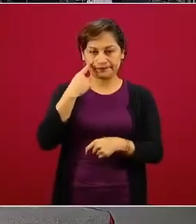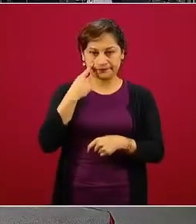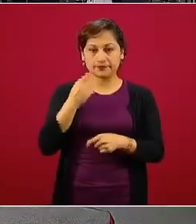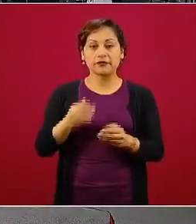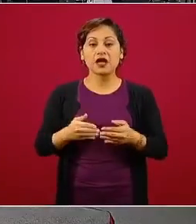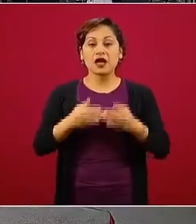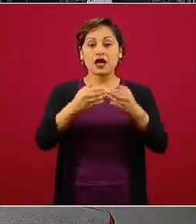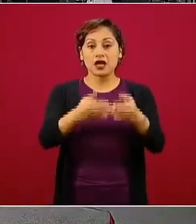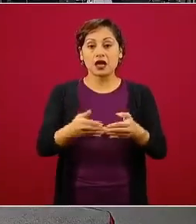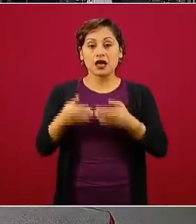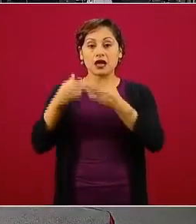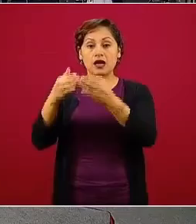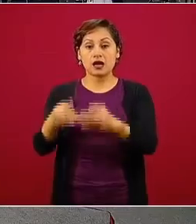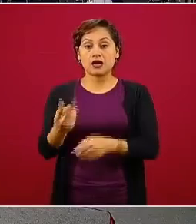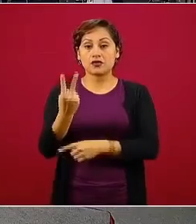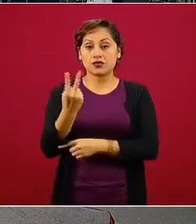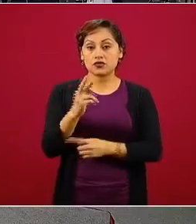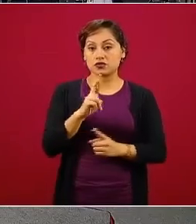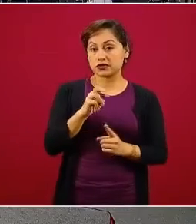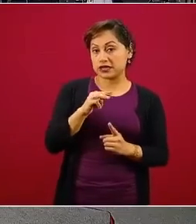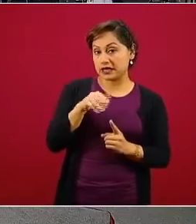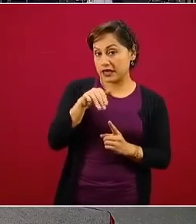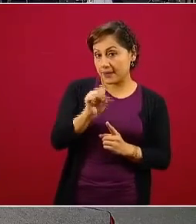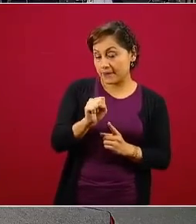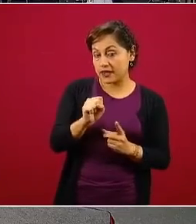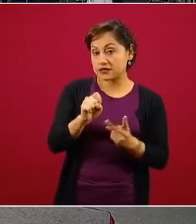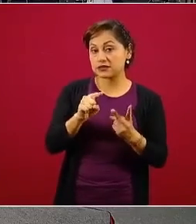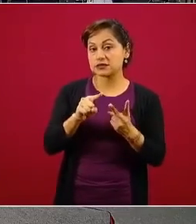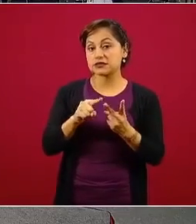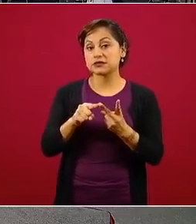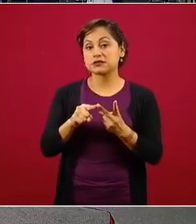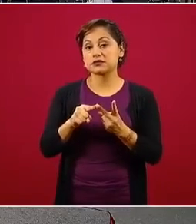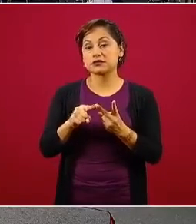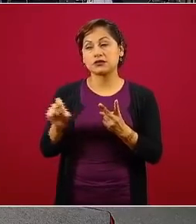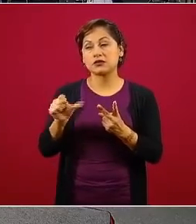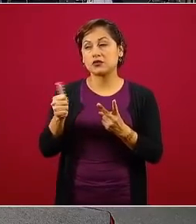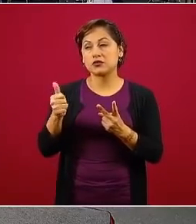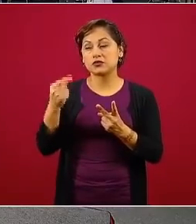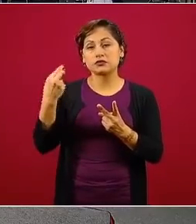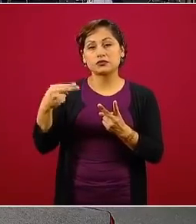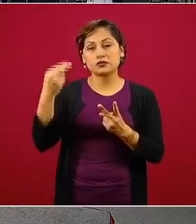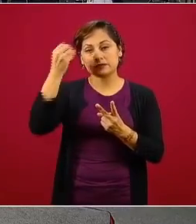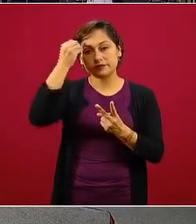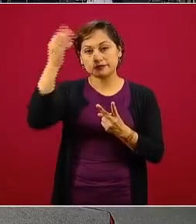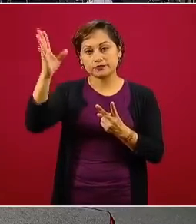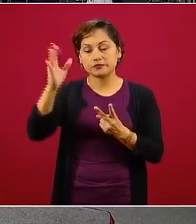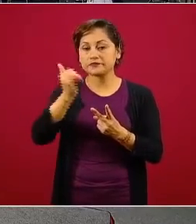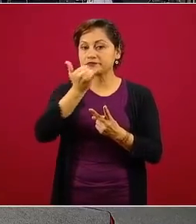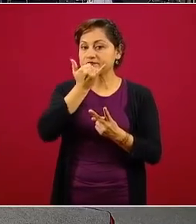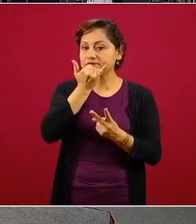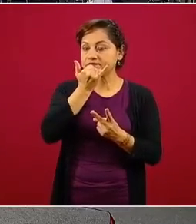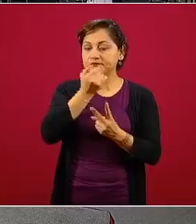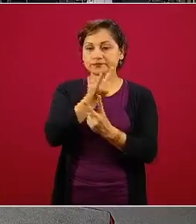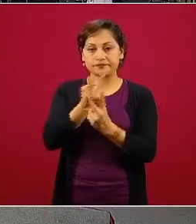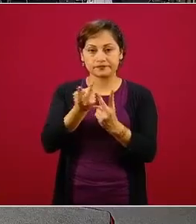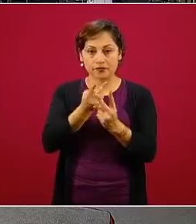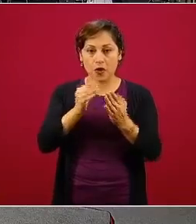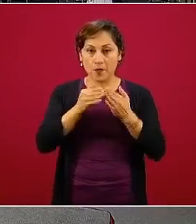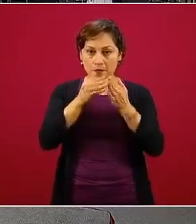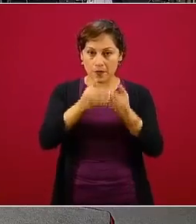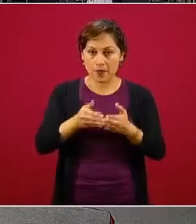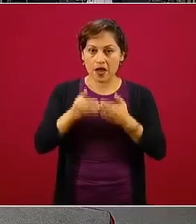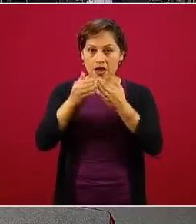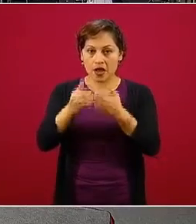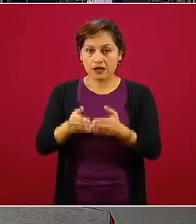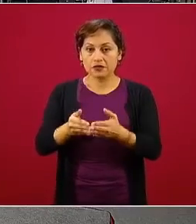el Remas y el otros dos, no me acuerdo, discúlpeme,